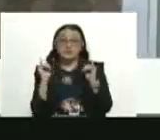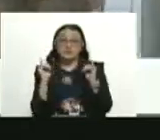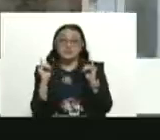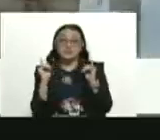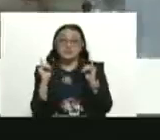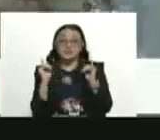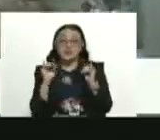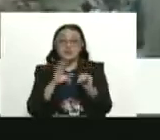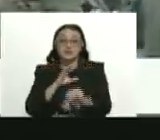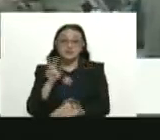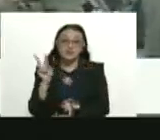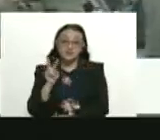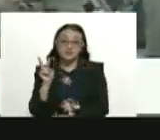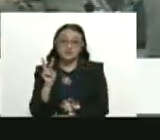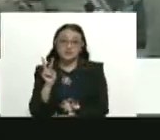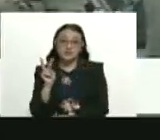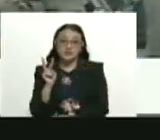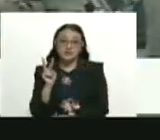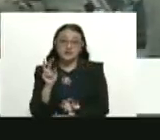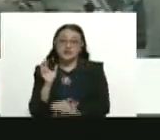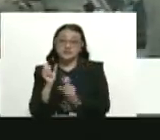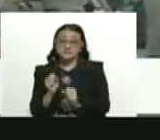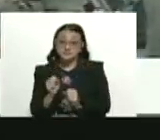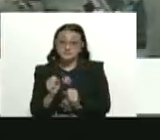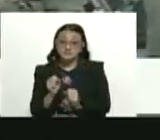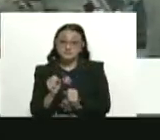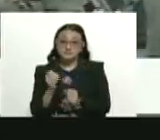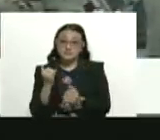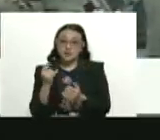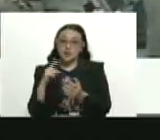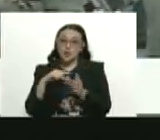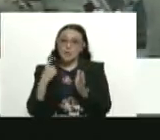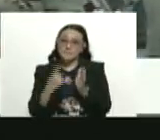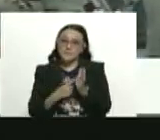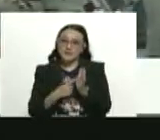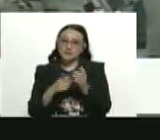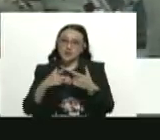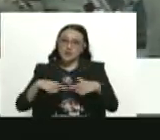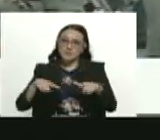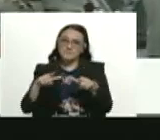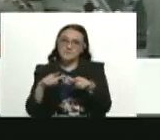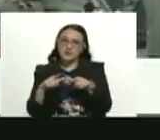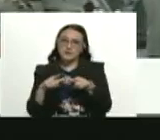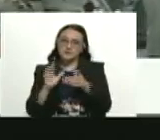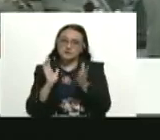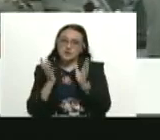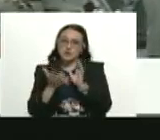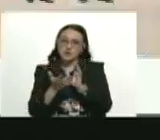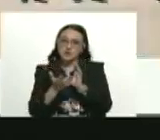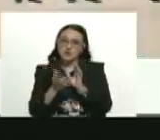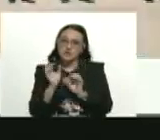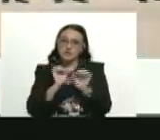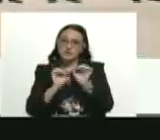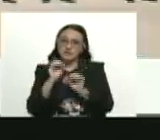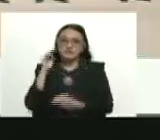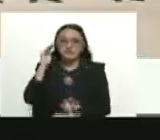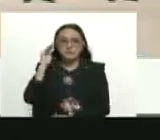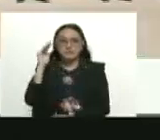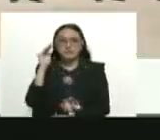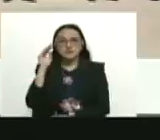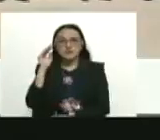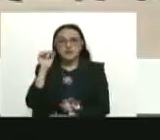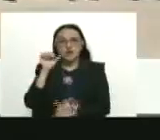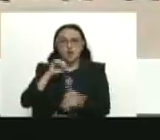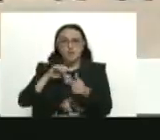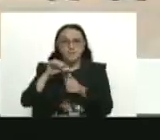la soberanía de la nación y asegurar la integridad del espacio geográfico, mediante la defensa militar, la